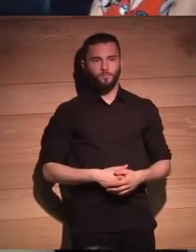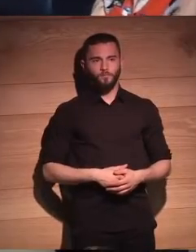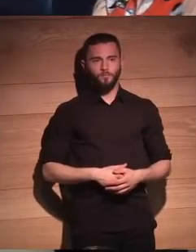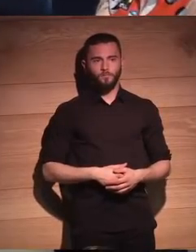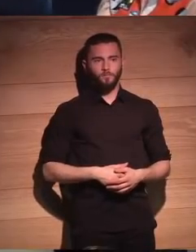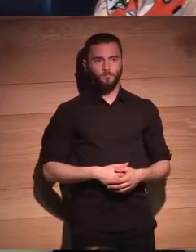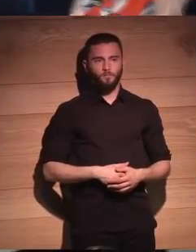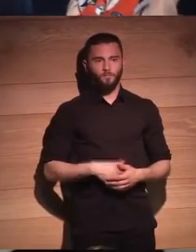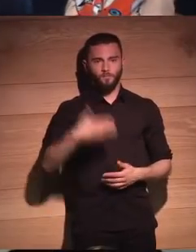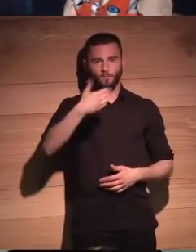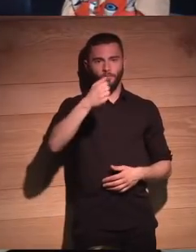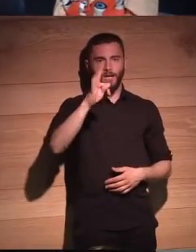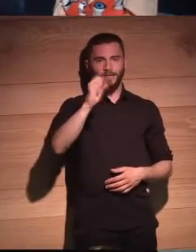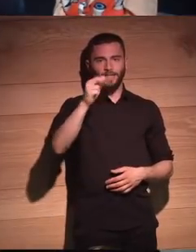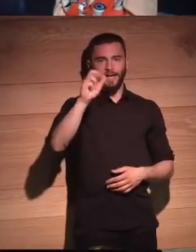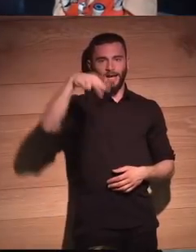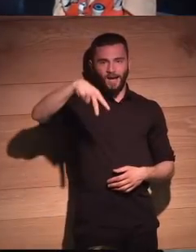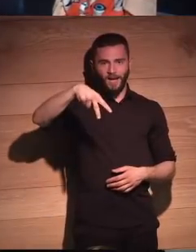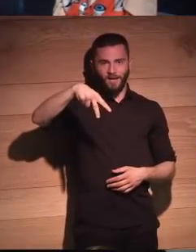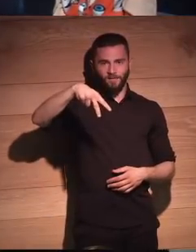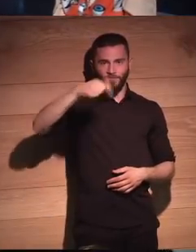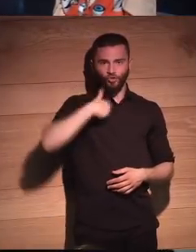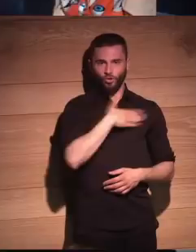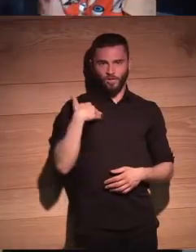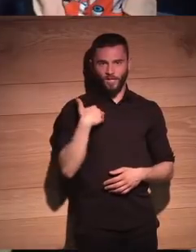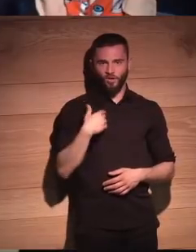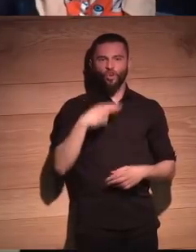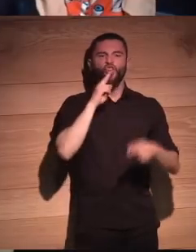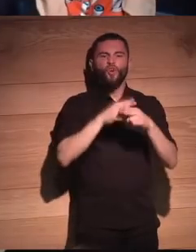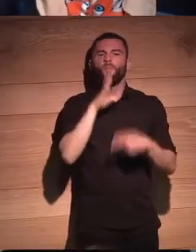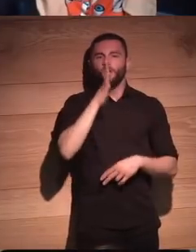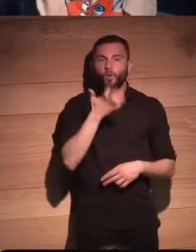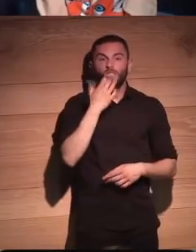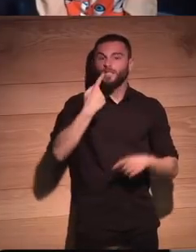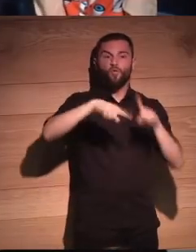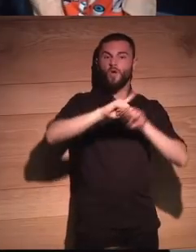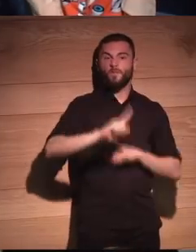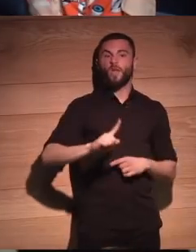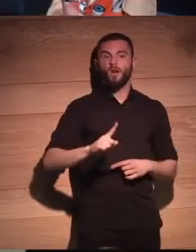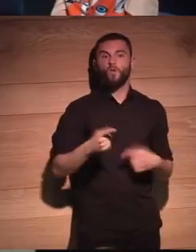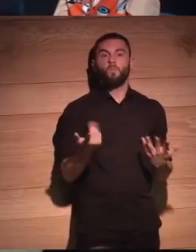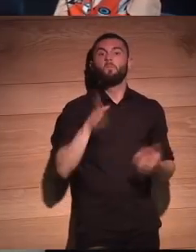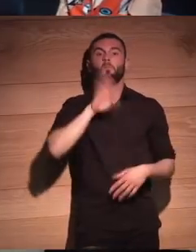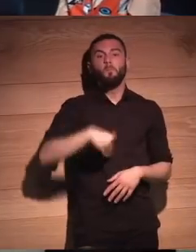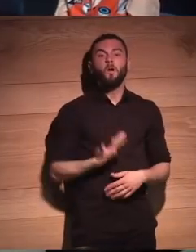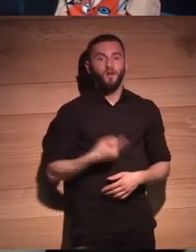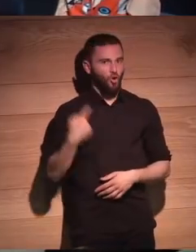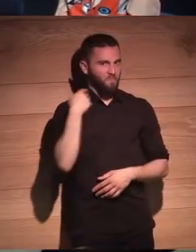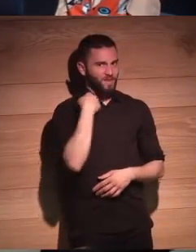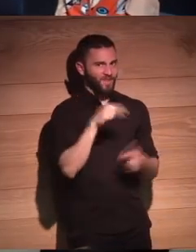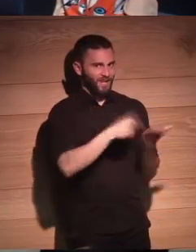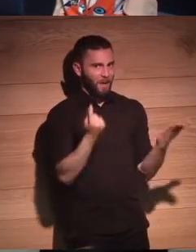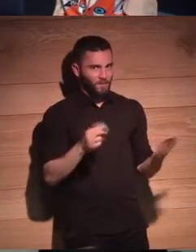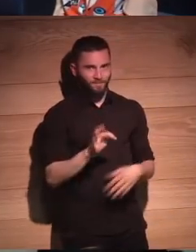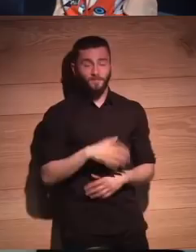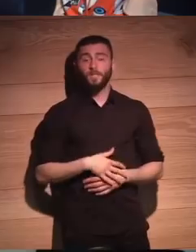Batarán, que tampoco sé por qué se llama Batarán, porque no vuelve eso. Avanza y se clava, no vuelve para atrás, pero bueno, molan. Lo perderías enseguida,